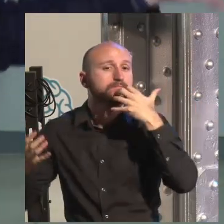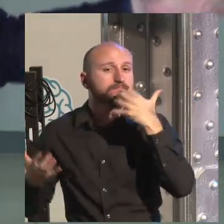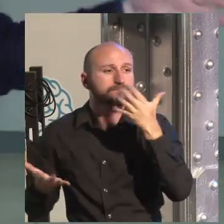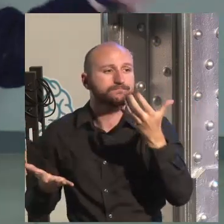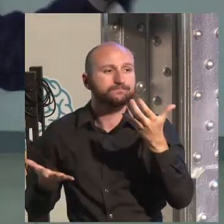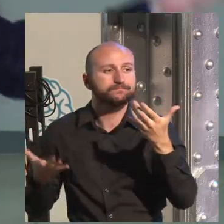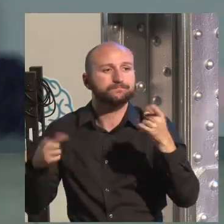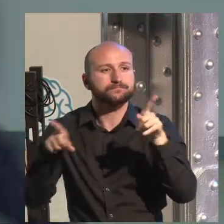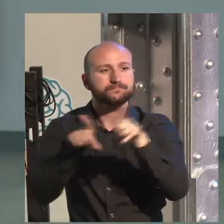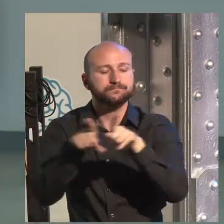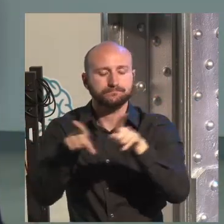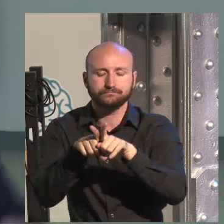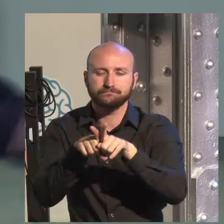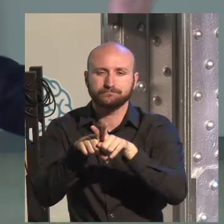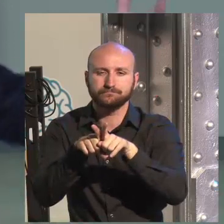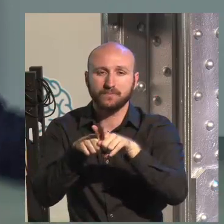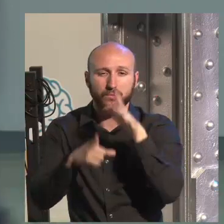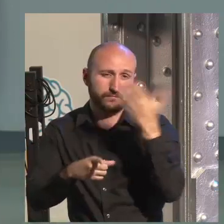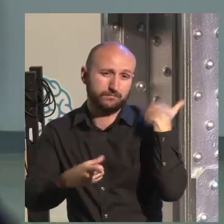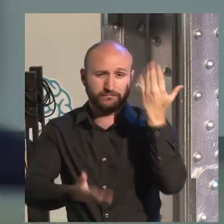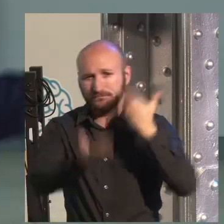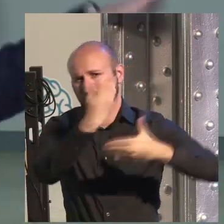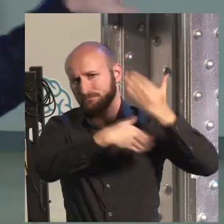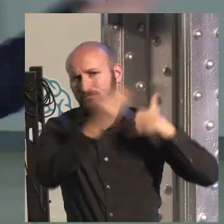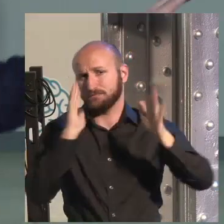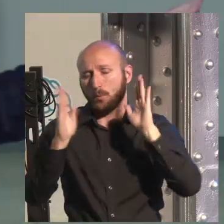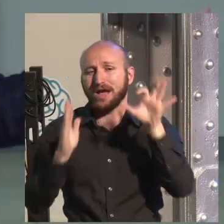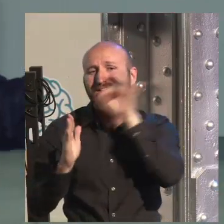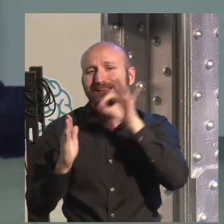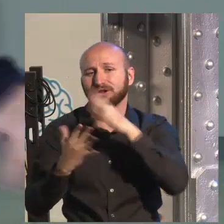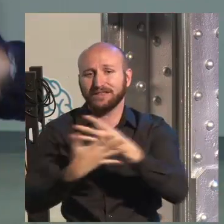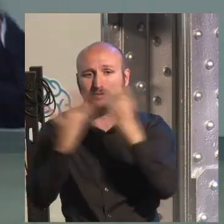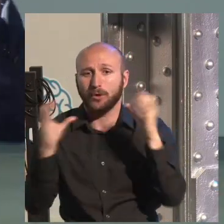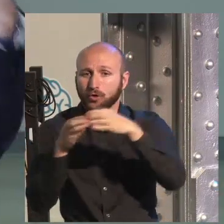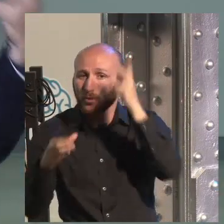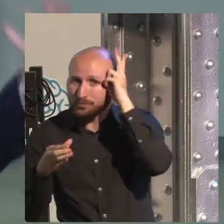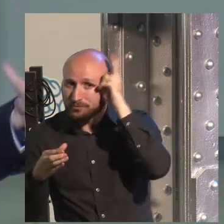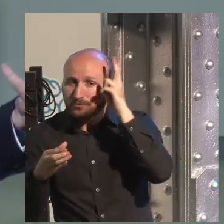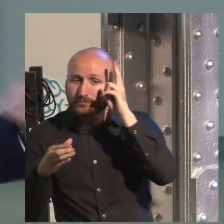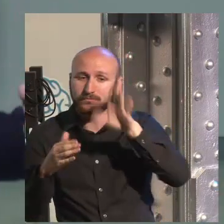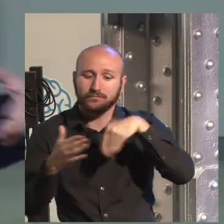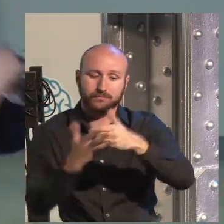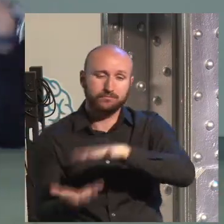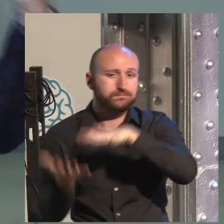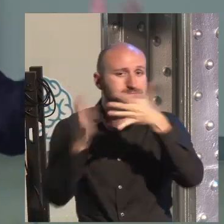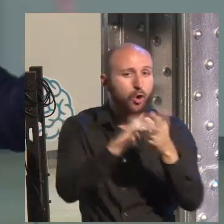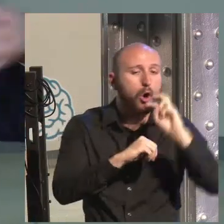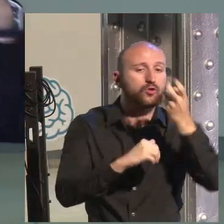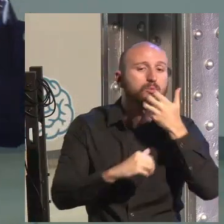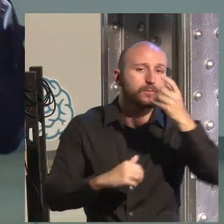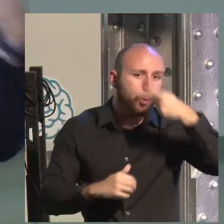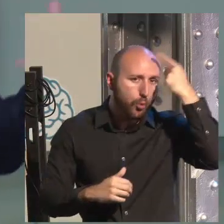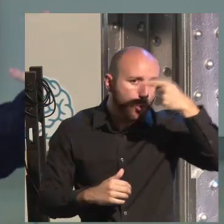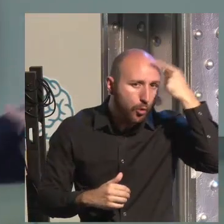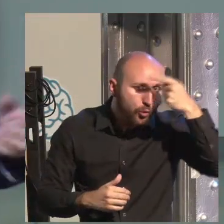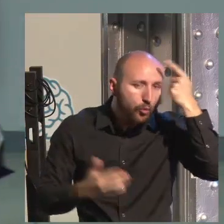representaban en su época, en el siglo XIX, los Yamana, hasta las